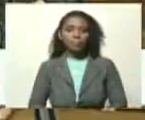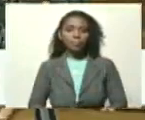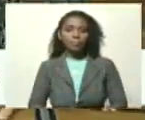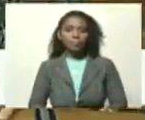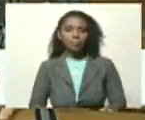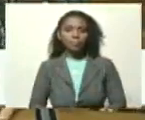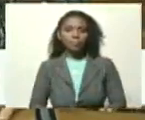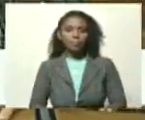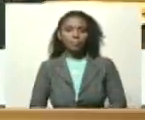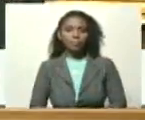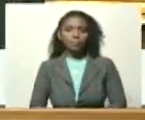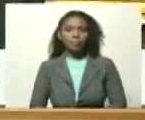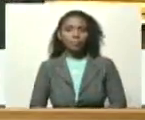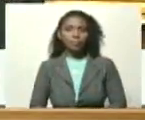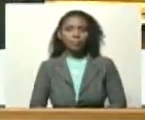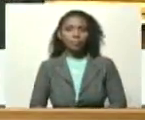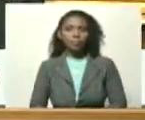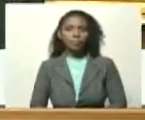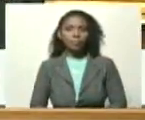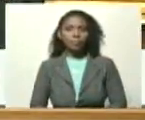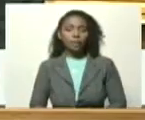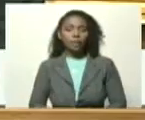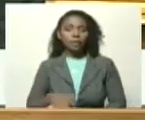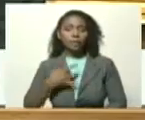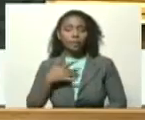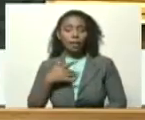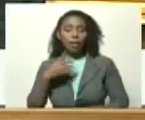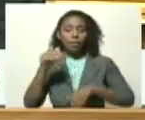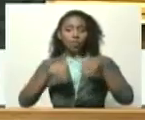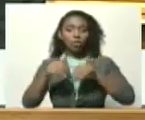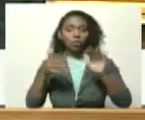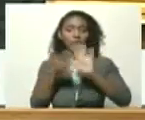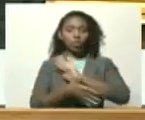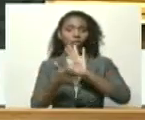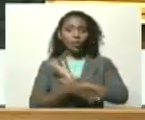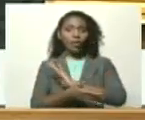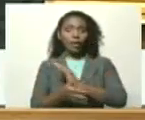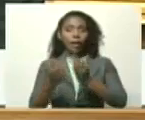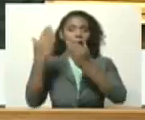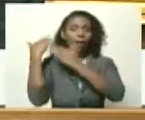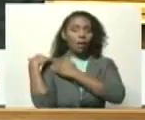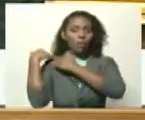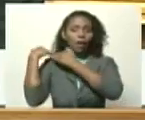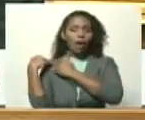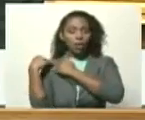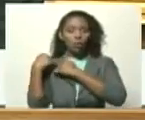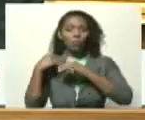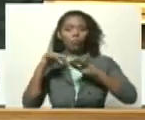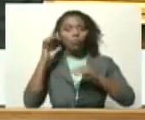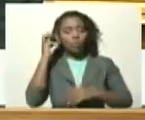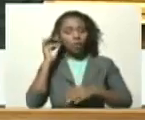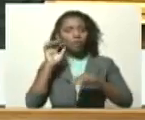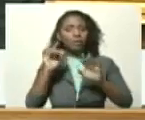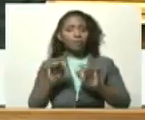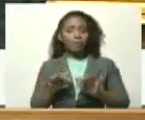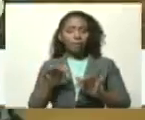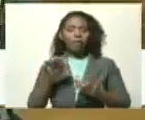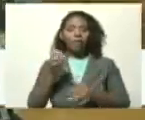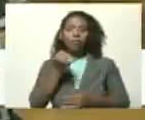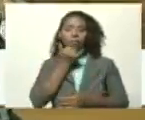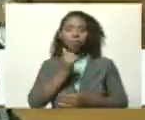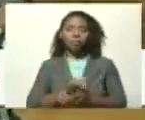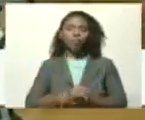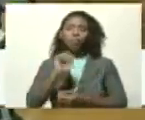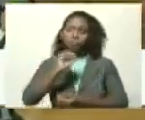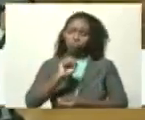Vamos a proceder a la consideración y votación cargo por cargo, ciudadana secretaria accidental. Sí, cómo